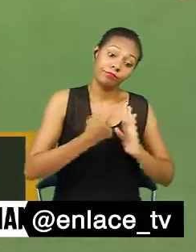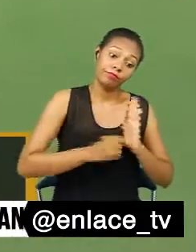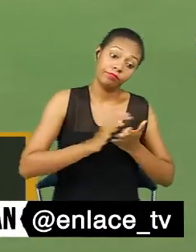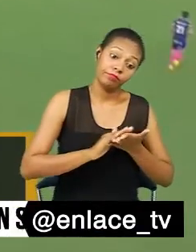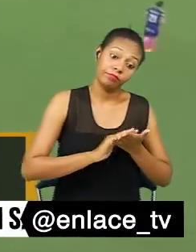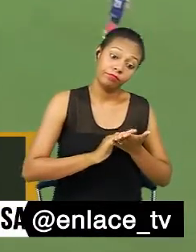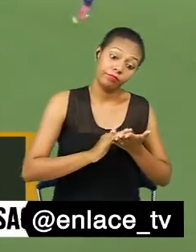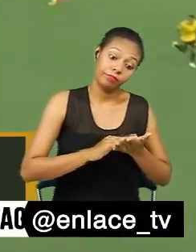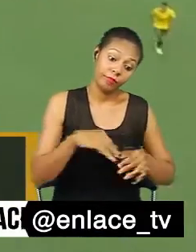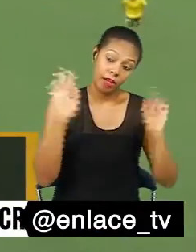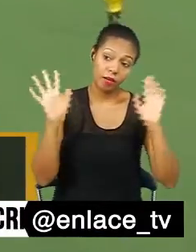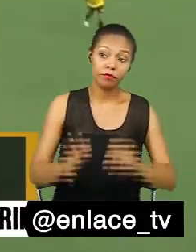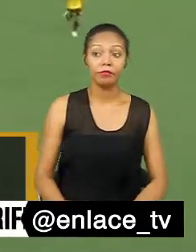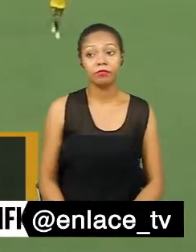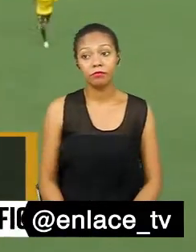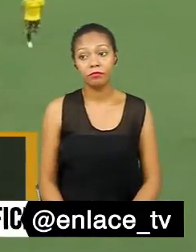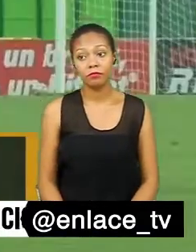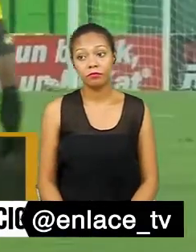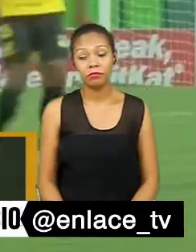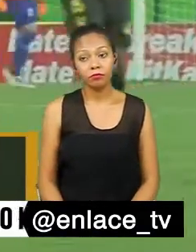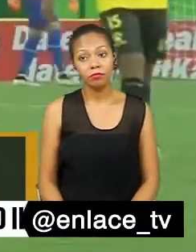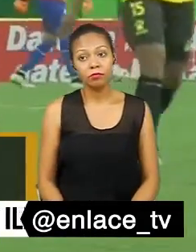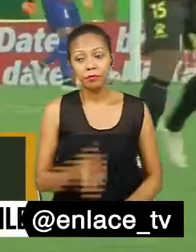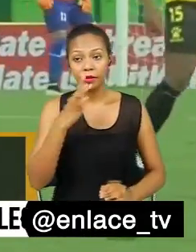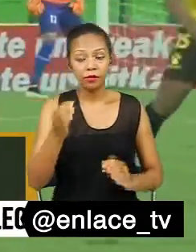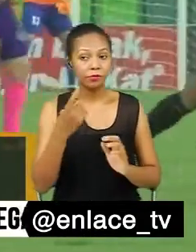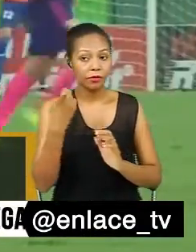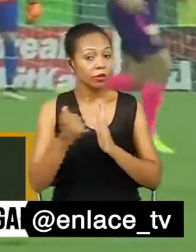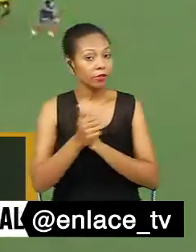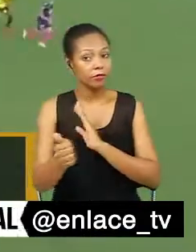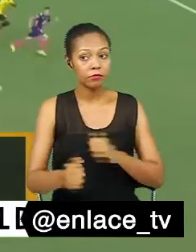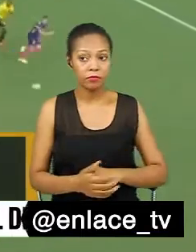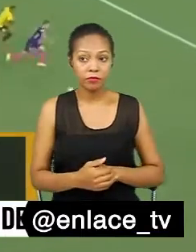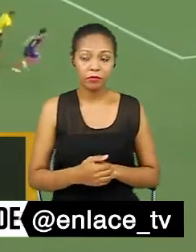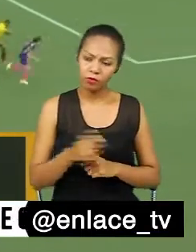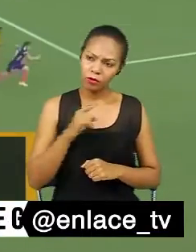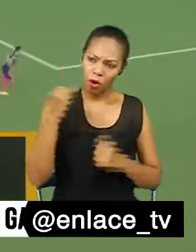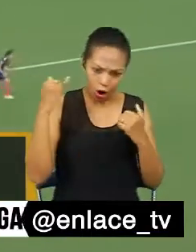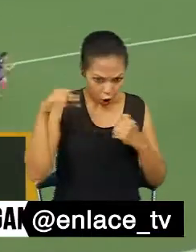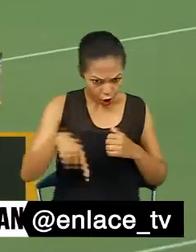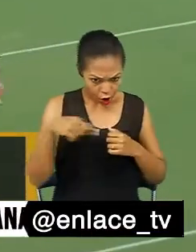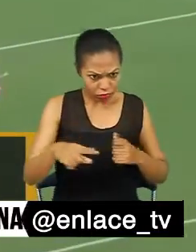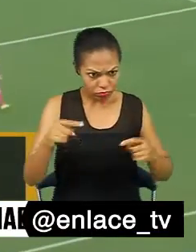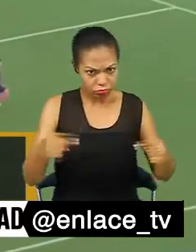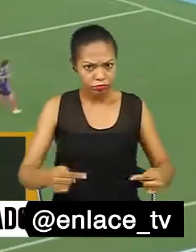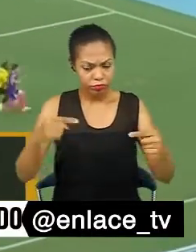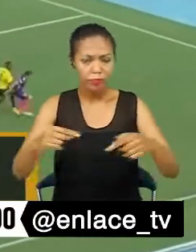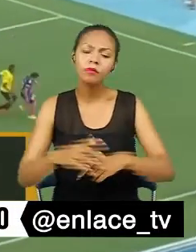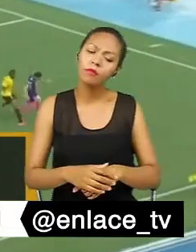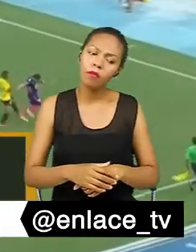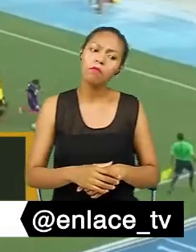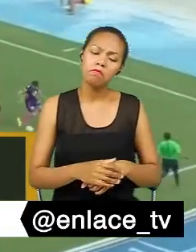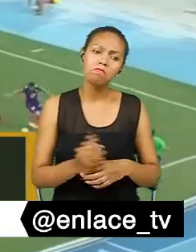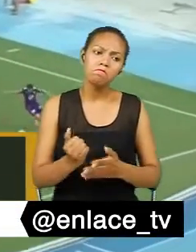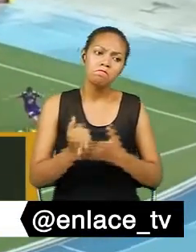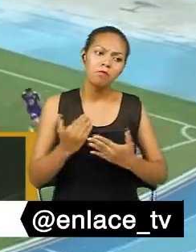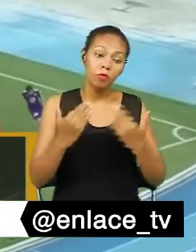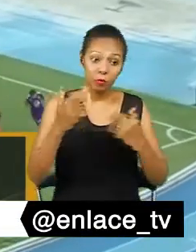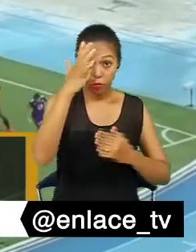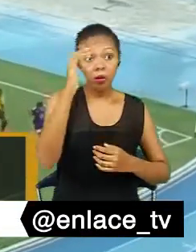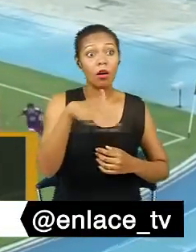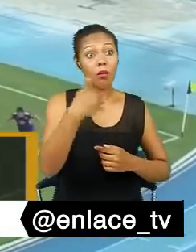eficaces. Hoy nos faltó esa eficacia, que este partido nos va a servir muchísimo, porque lo que se viene es muy